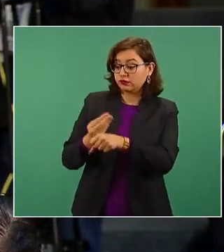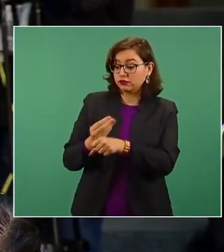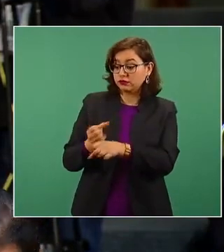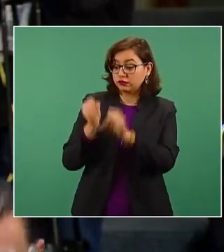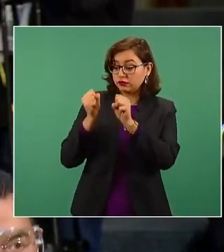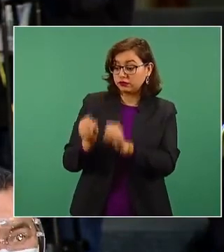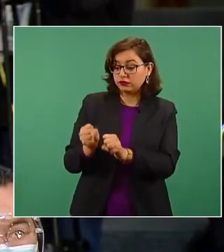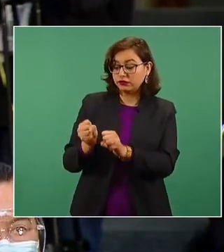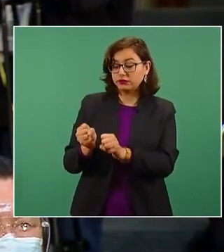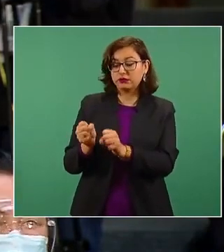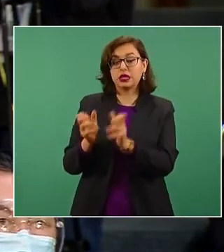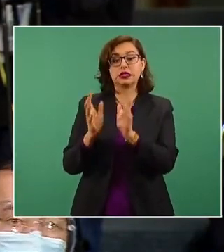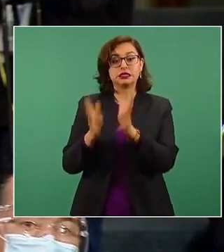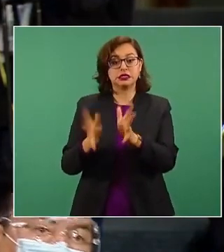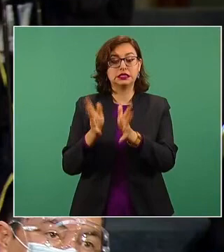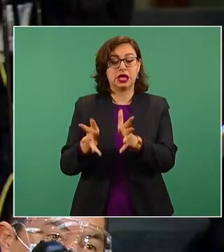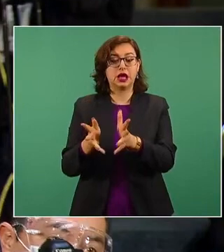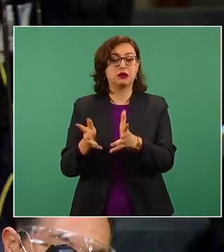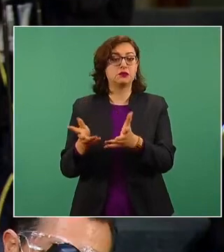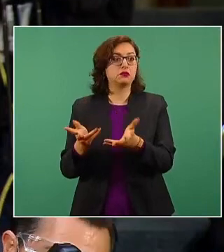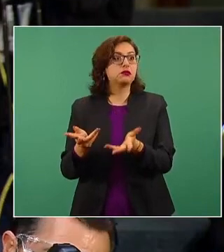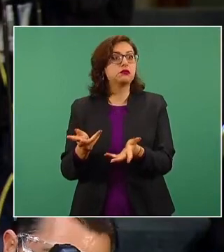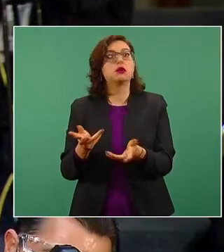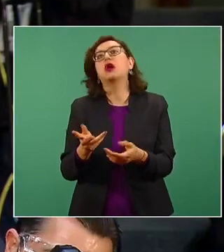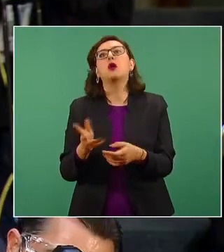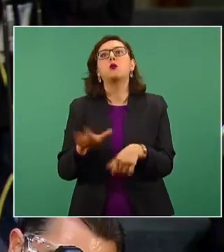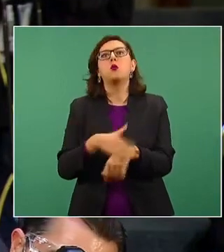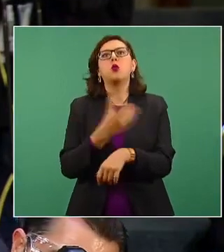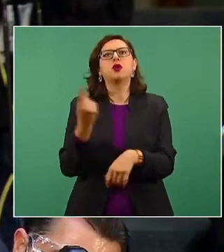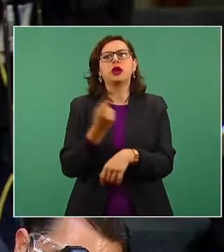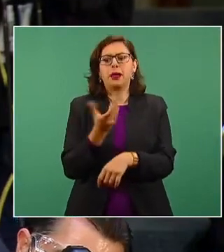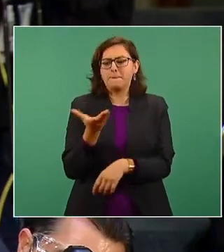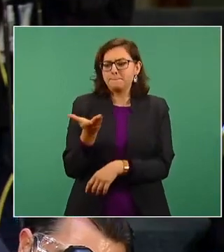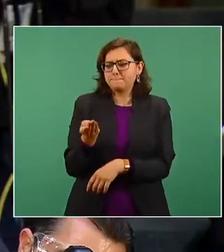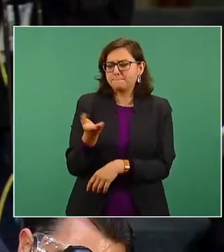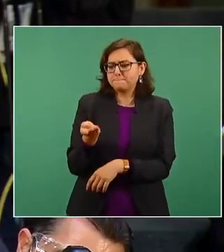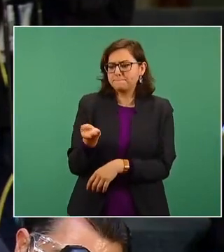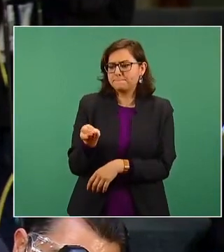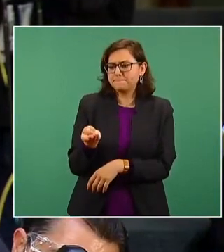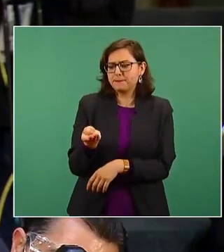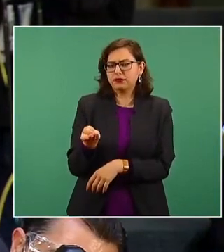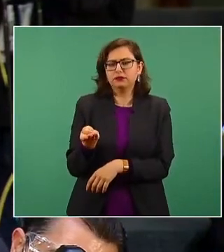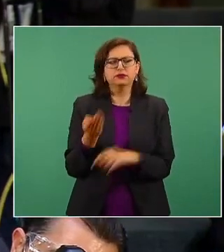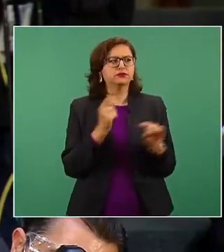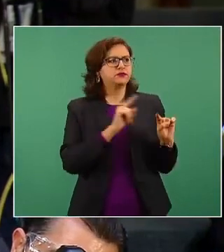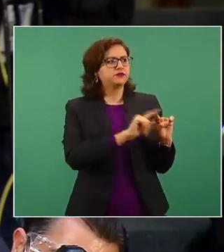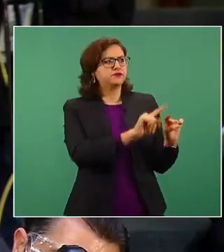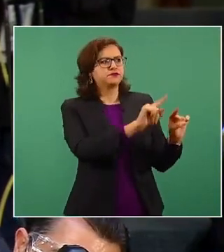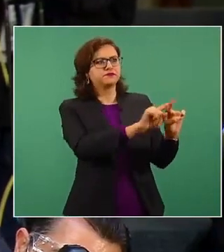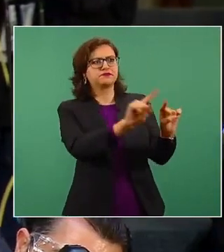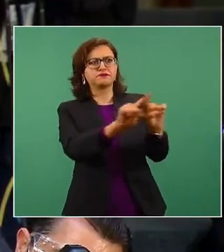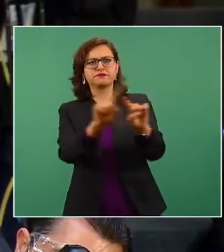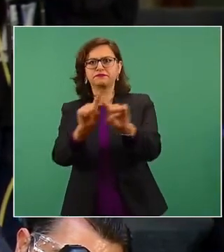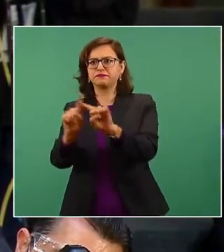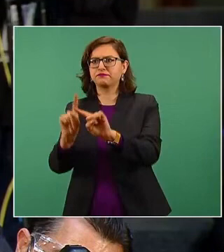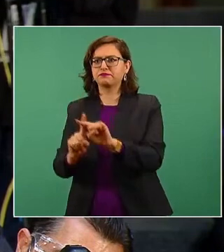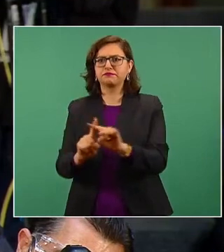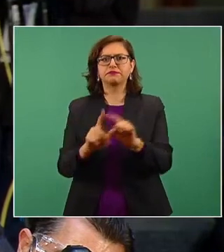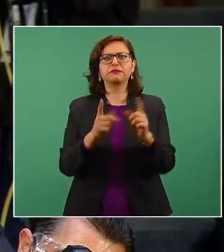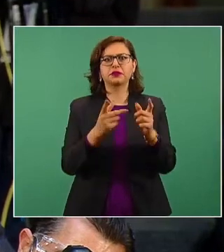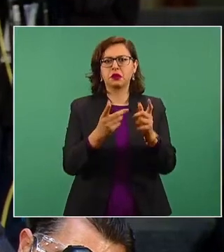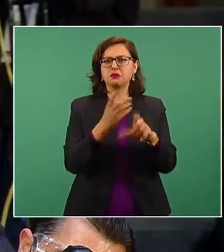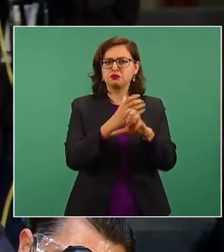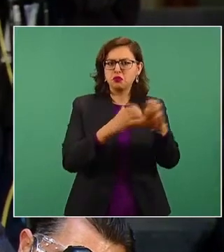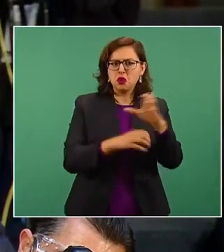cáñamo, forman parte ya de la canasta básica. Esto lo vieron las comunidades indígenas con mucho